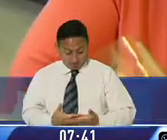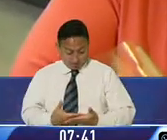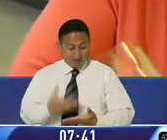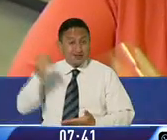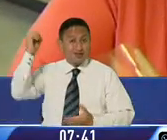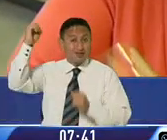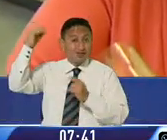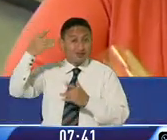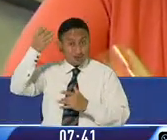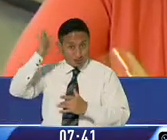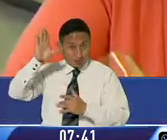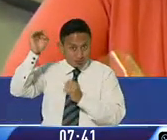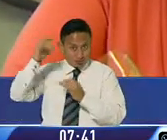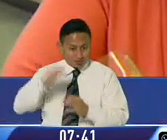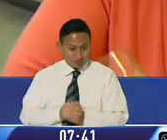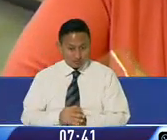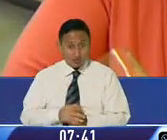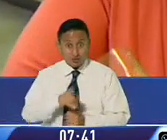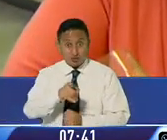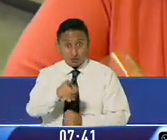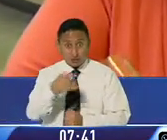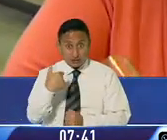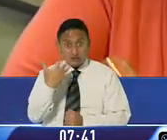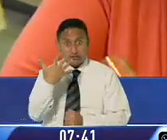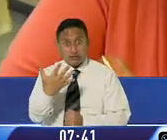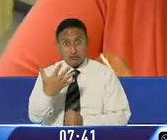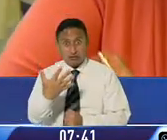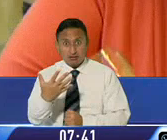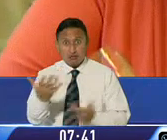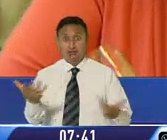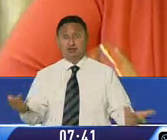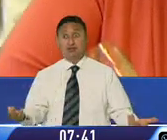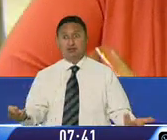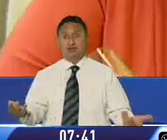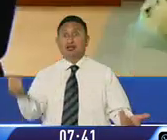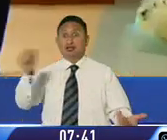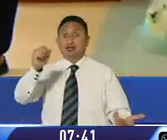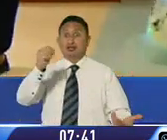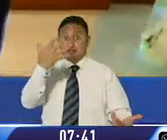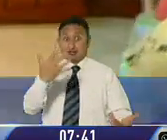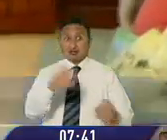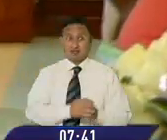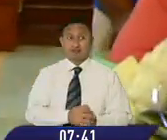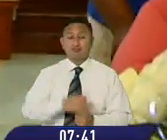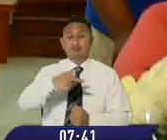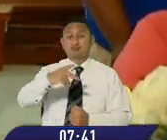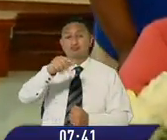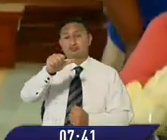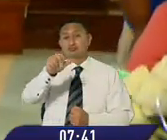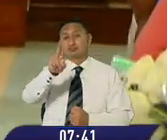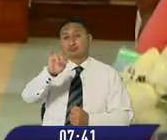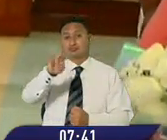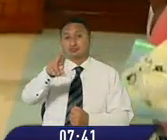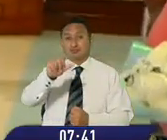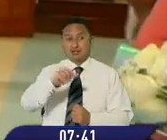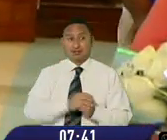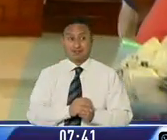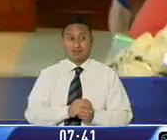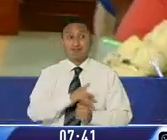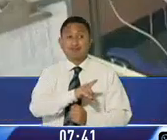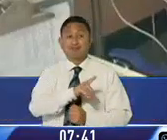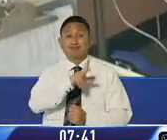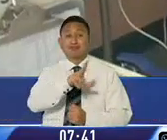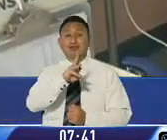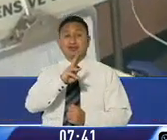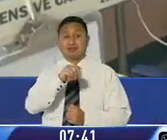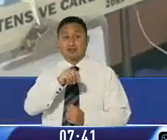va a ser una felicidad. Ahora son 5. Ahora esa emoción multiplíquela por 5. Karina de 35 años y Ronald de